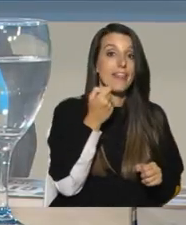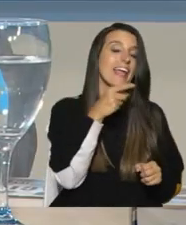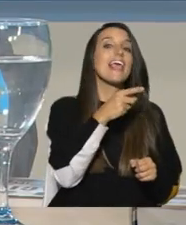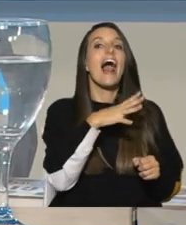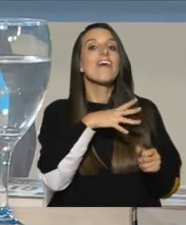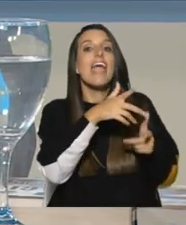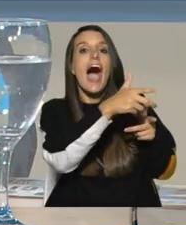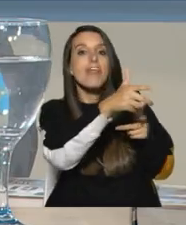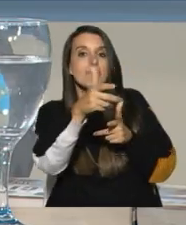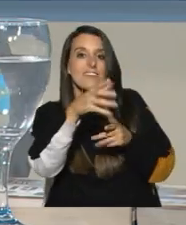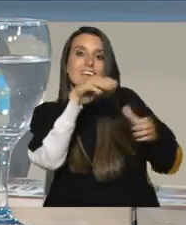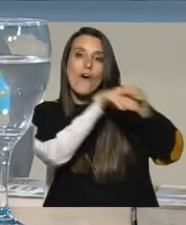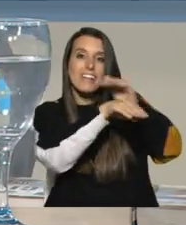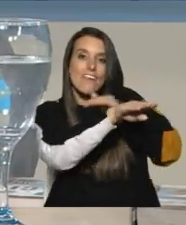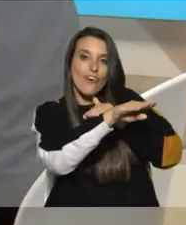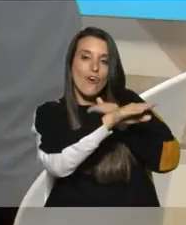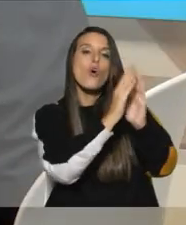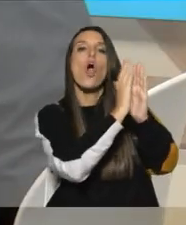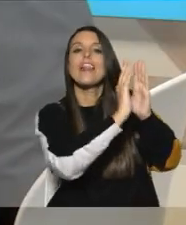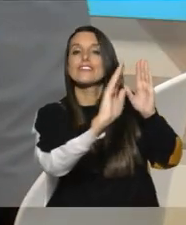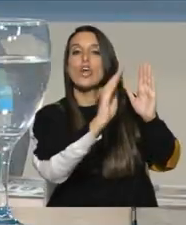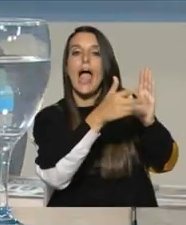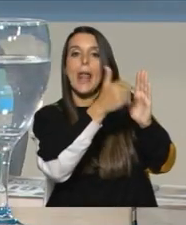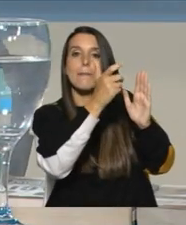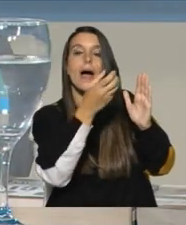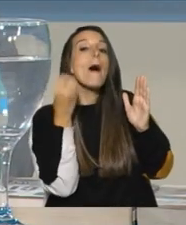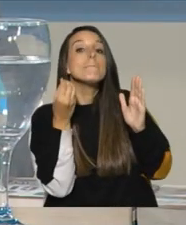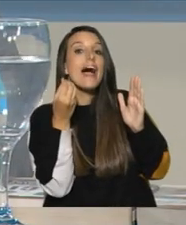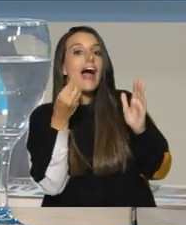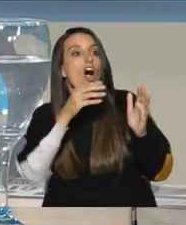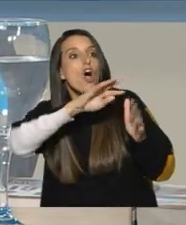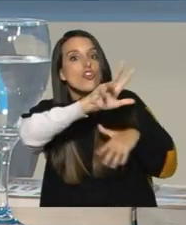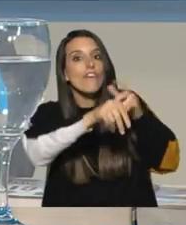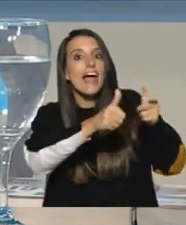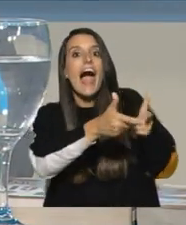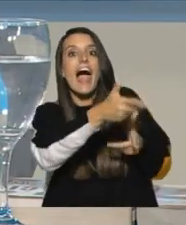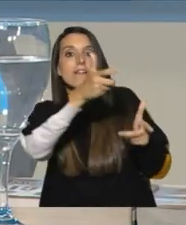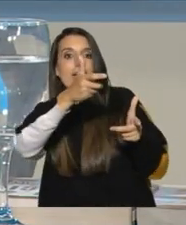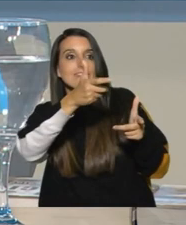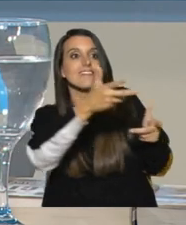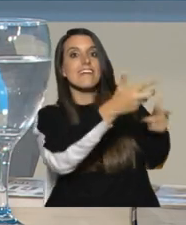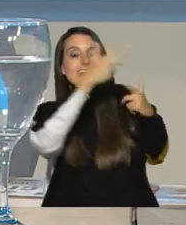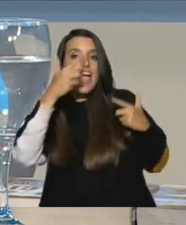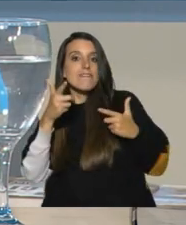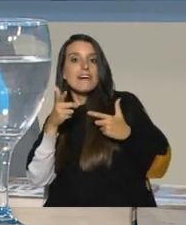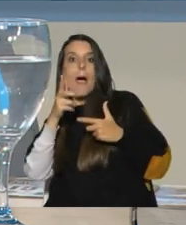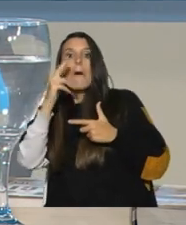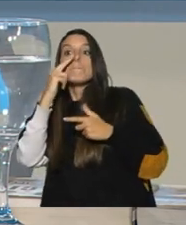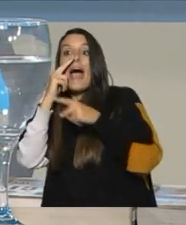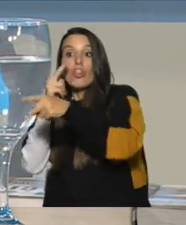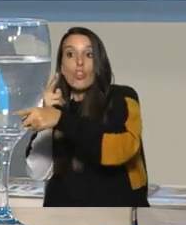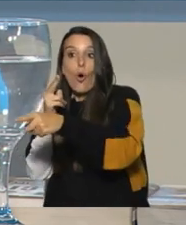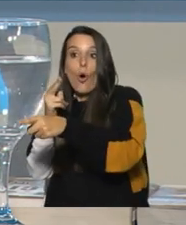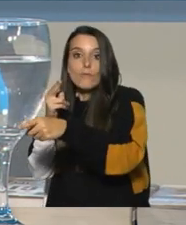de armas y... Pero lo mataron. Pero lo mataron para robarlo, para hacer el asalto pando, justamente. Entonces, ¿qué pasa? Pero de ahí podemos seguir